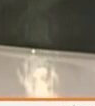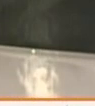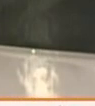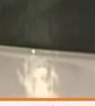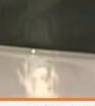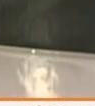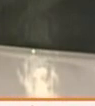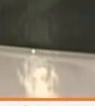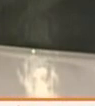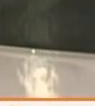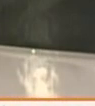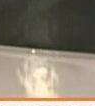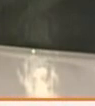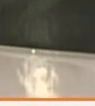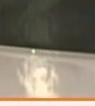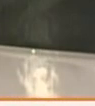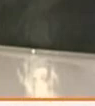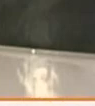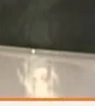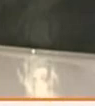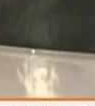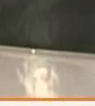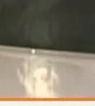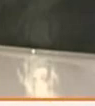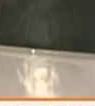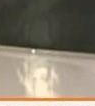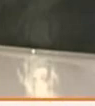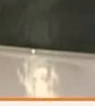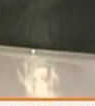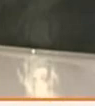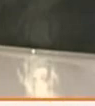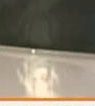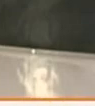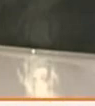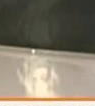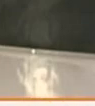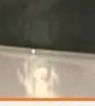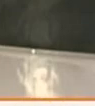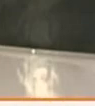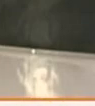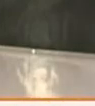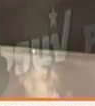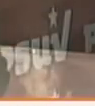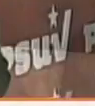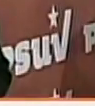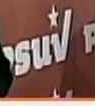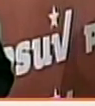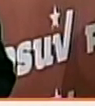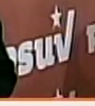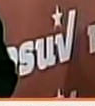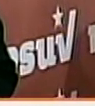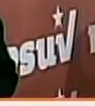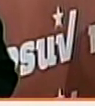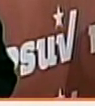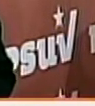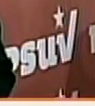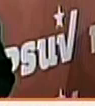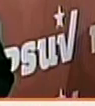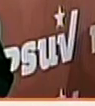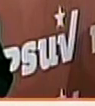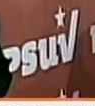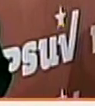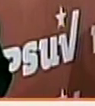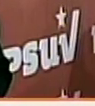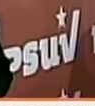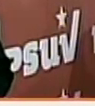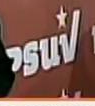Partido Socialista Unido de Venezuela. Adelante, Graya, te escuchamos. Bien, muchísimas gracias por el contacto a esta hora, Rodicelli.